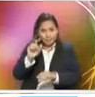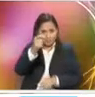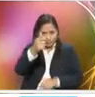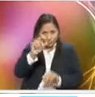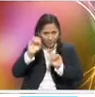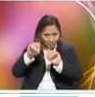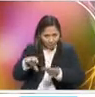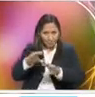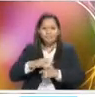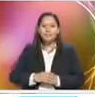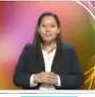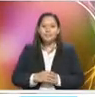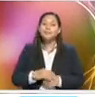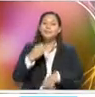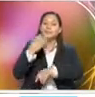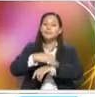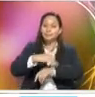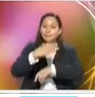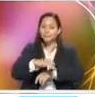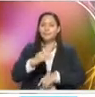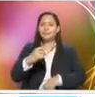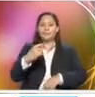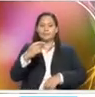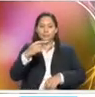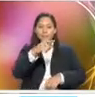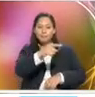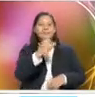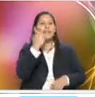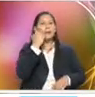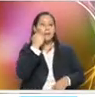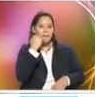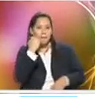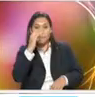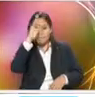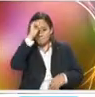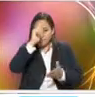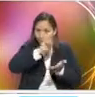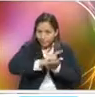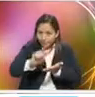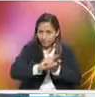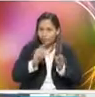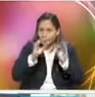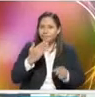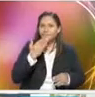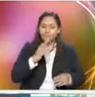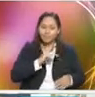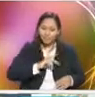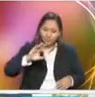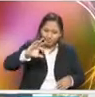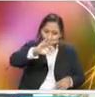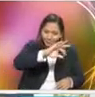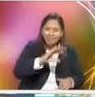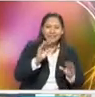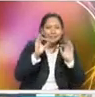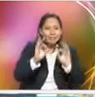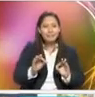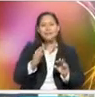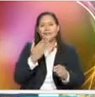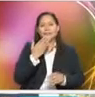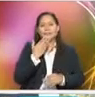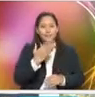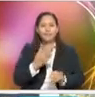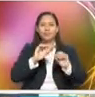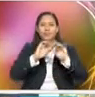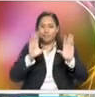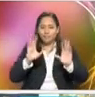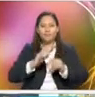Sí, Y mientras vamos a... La espinaca, acuérdense de lavarla, desinfectarla súper bien. bien desinfectada, Súper por desinfectada, supuesto.